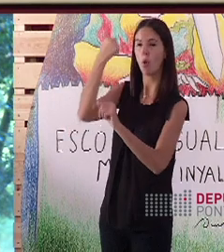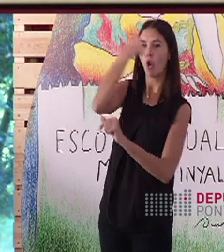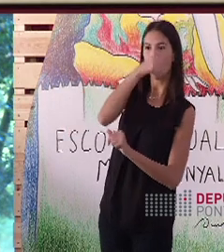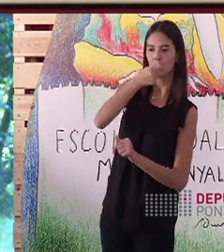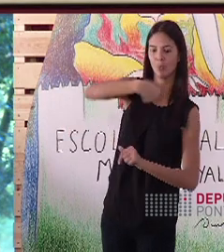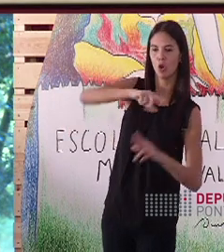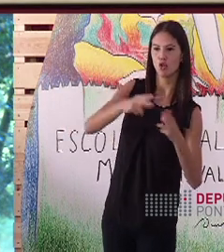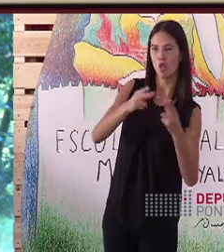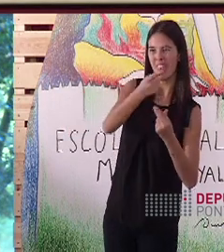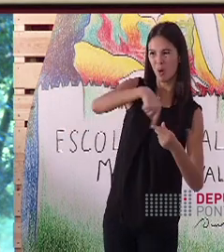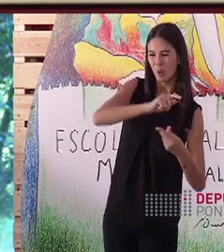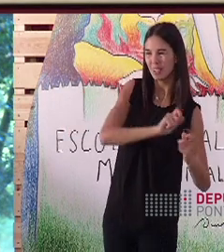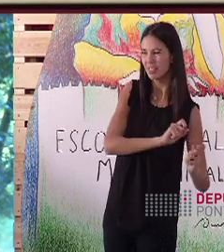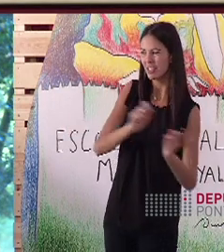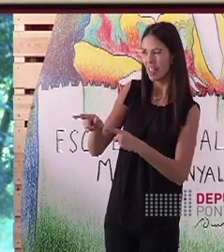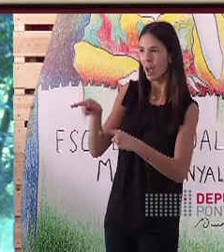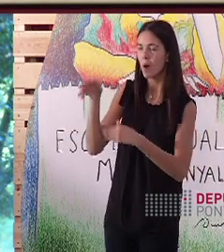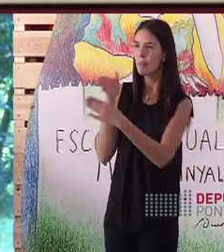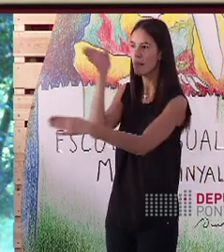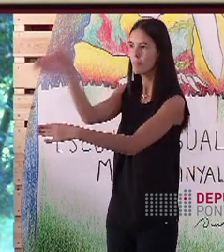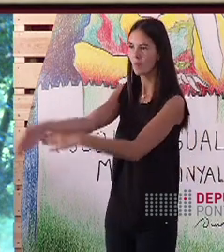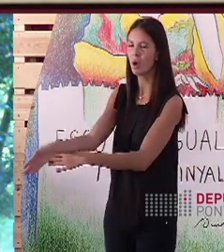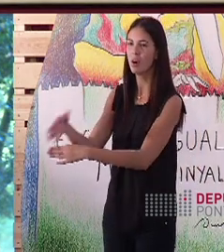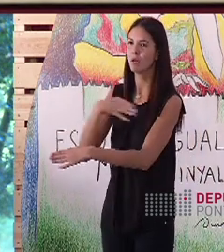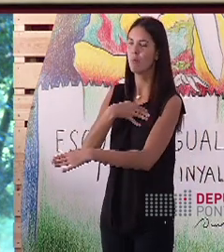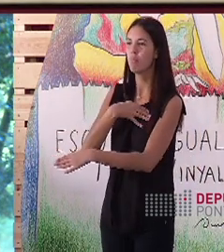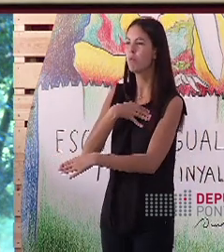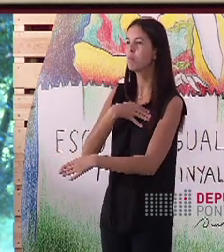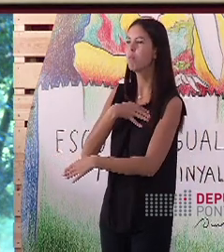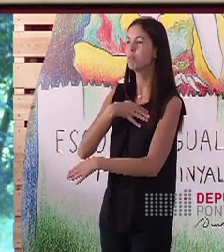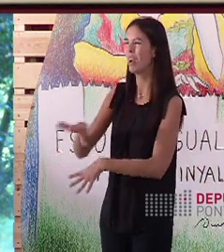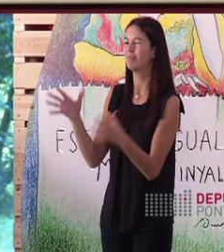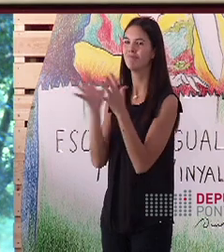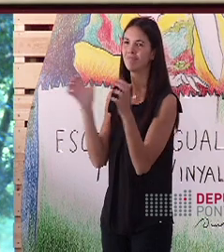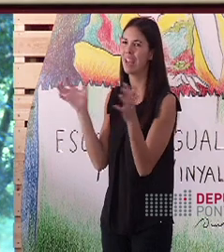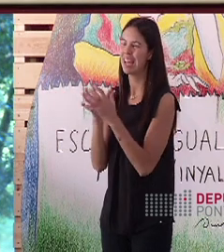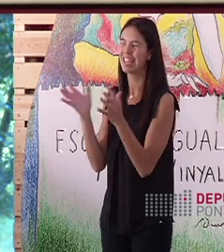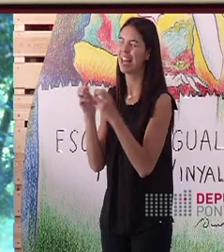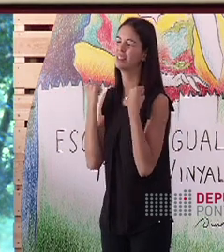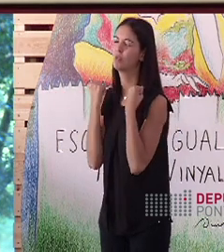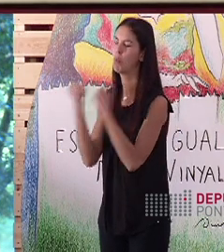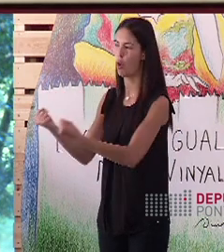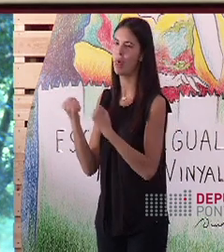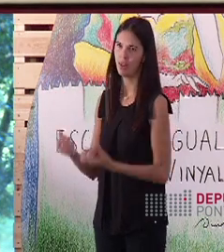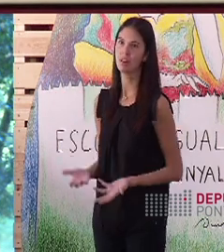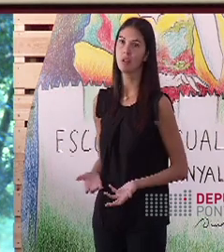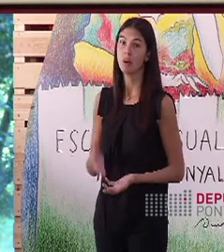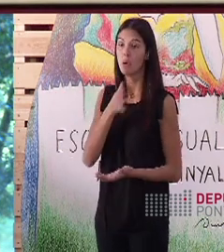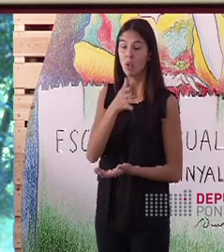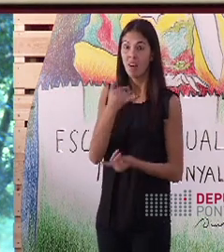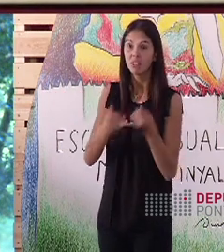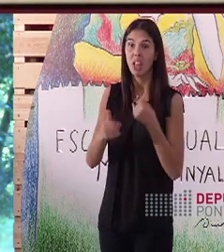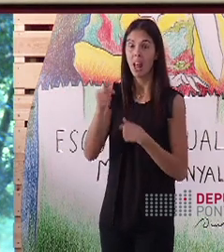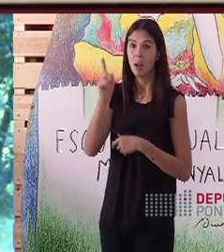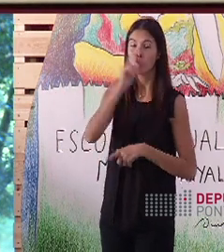sociedad puedan desarrollar sus inmensísimas ansias de poder. Porque la prostitución es